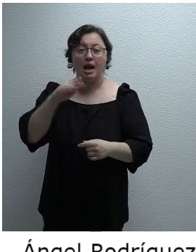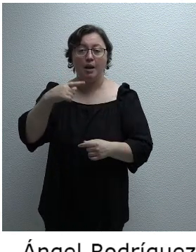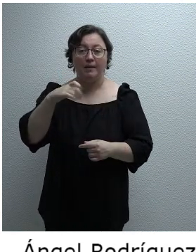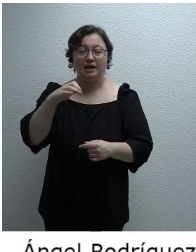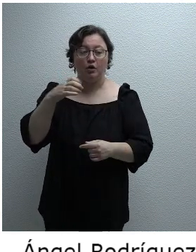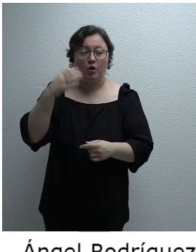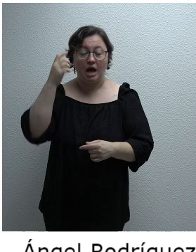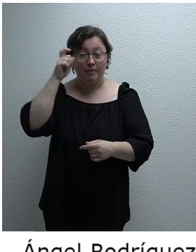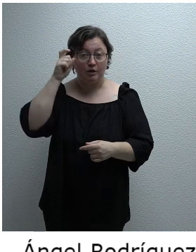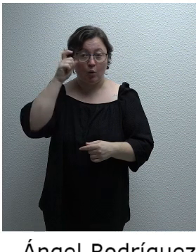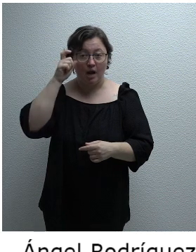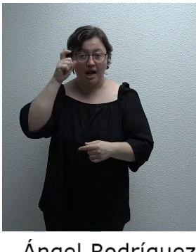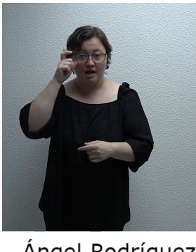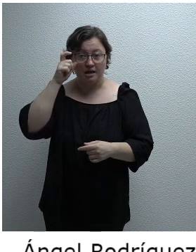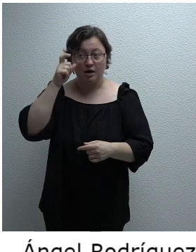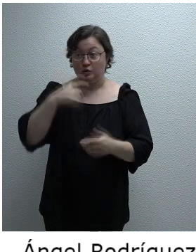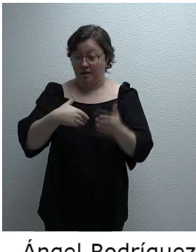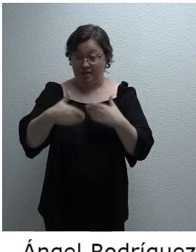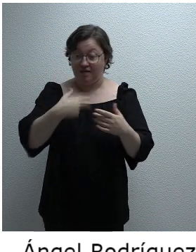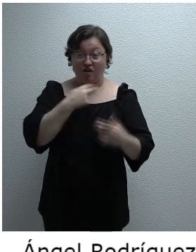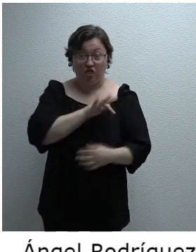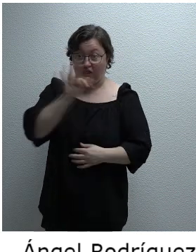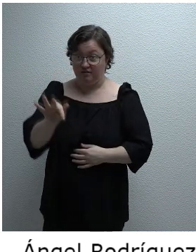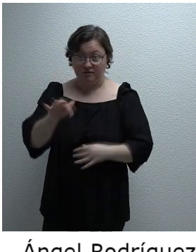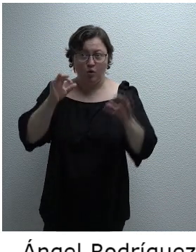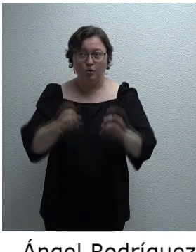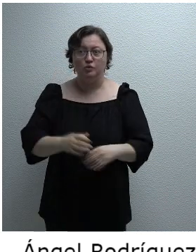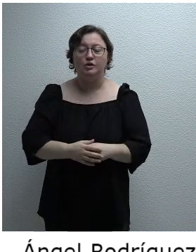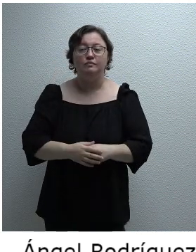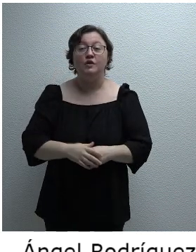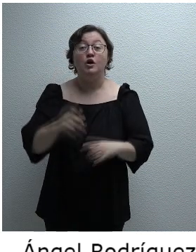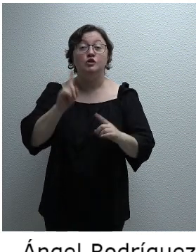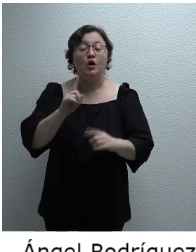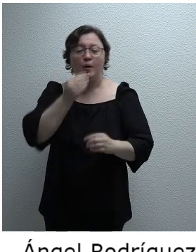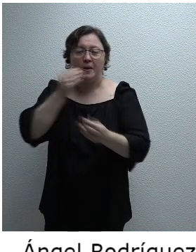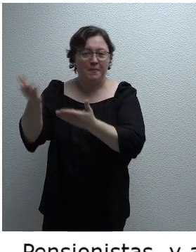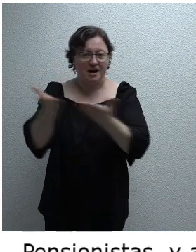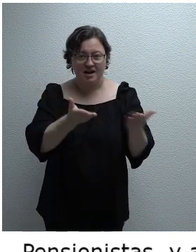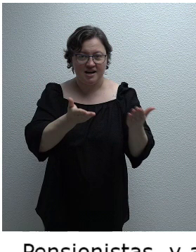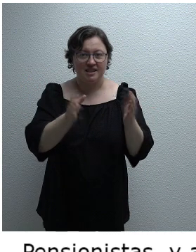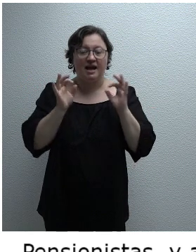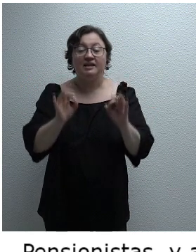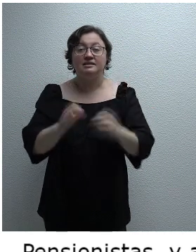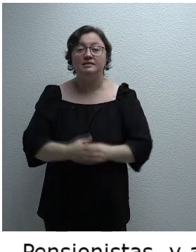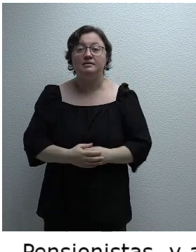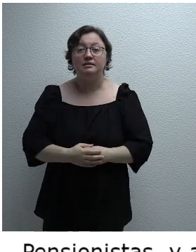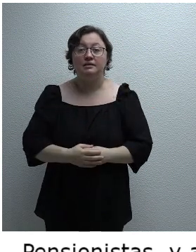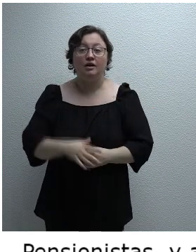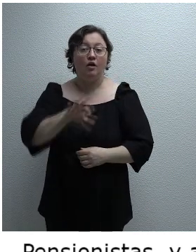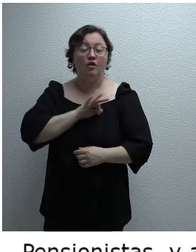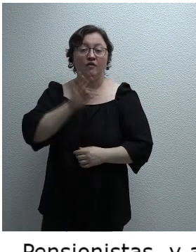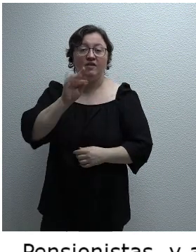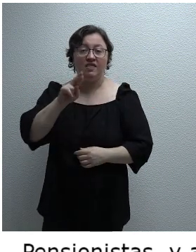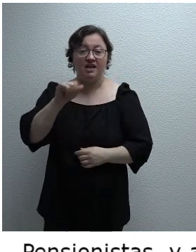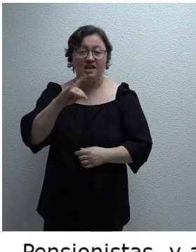que intervendrá enseguida. Pues nada más que dar la bienvenida también a don Federico